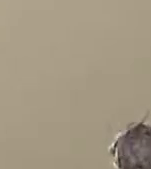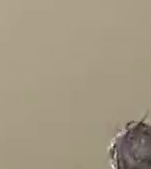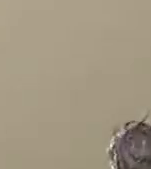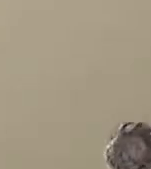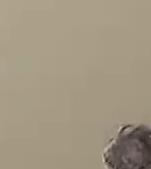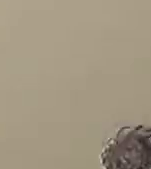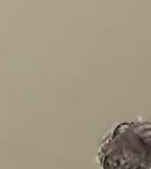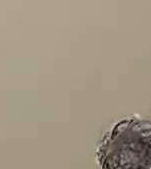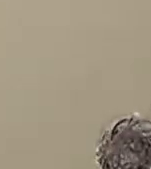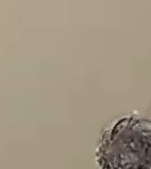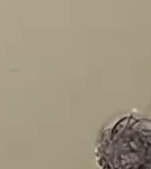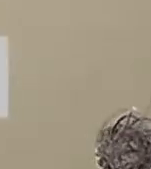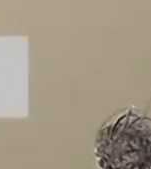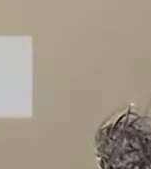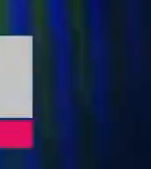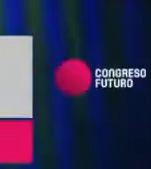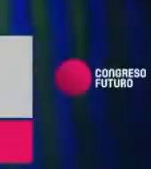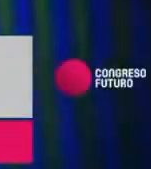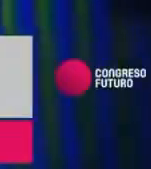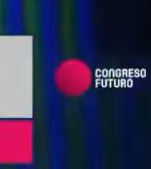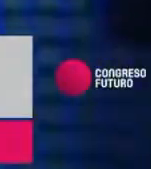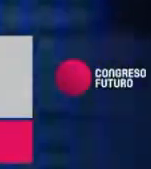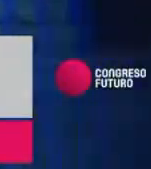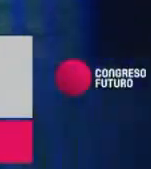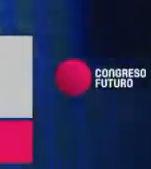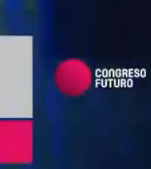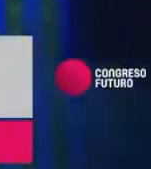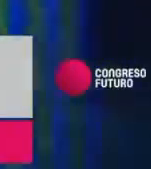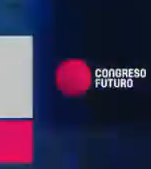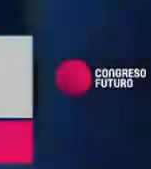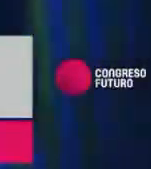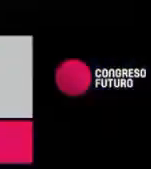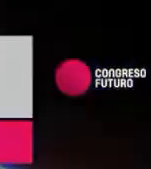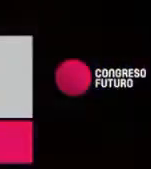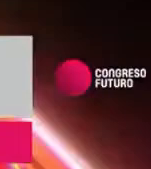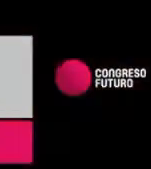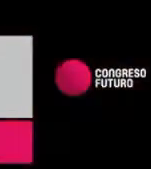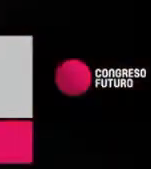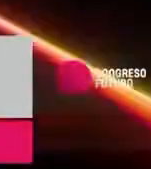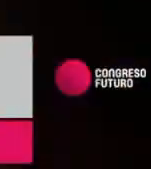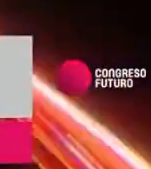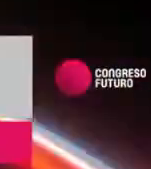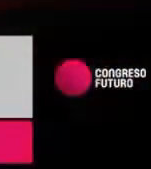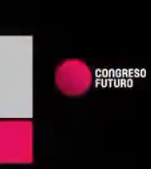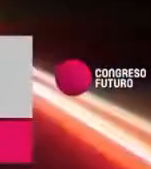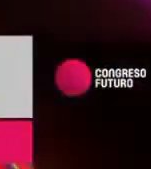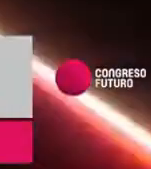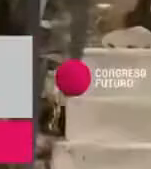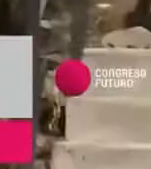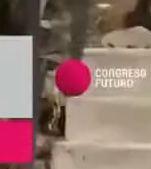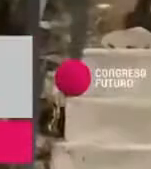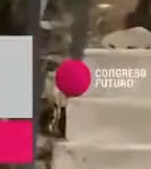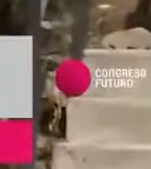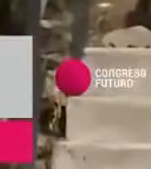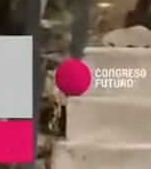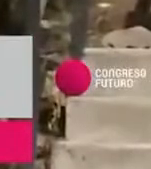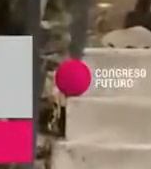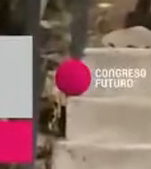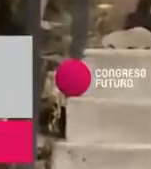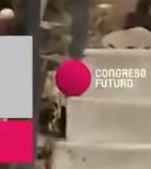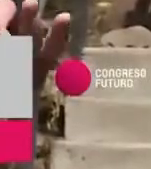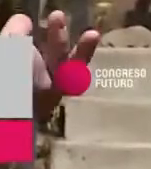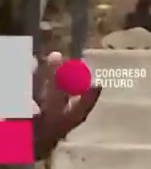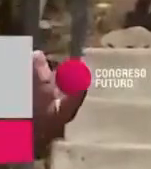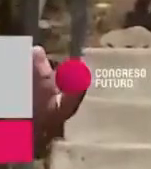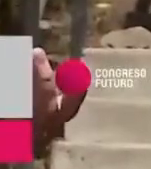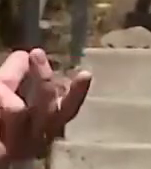La ciencia es todo. El celular que tengo en mi bolsillo, la luz eléctrica, todo tiene que ver con